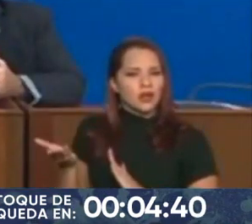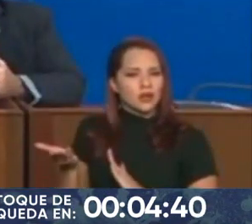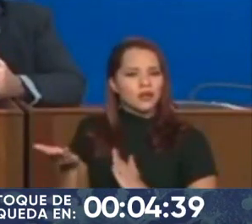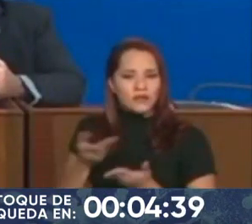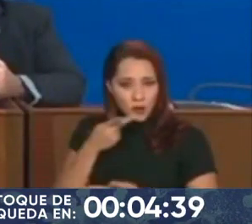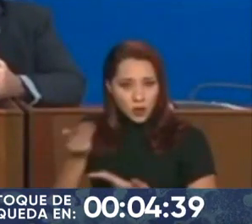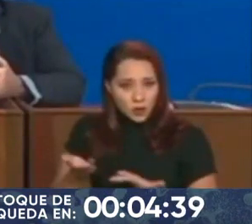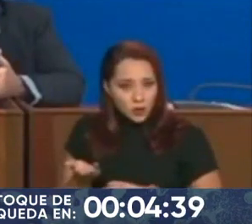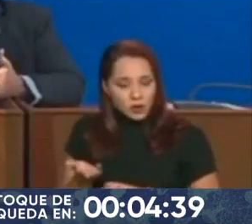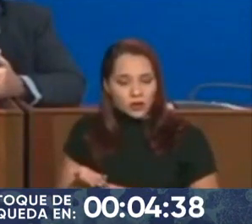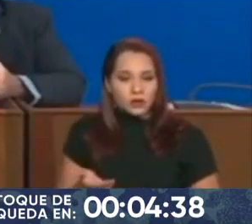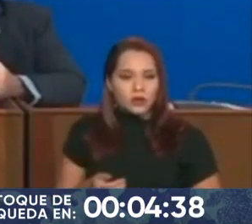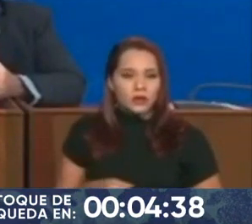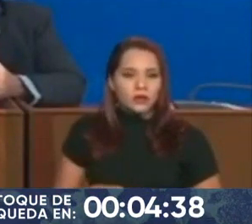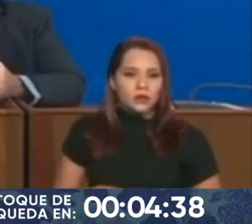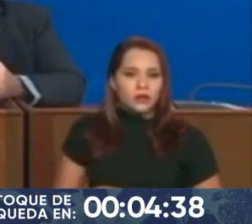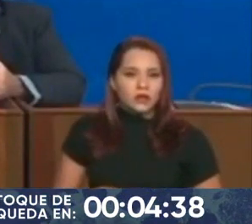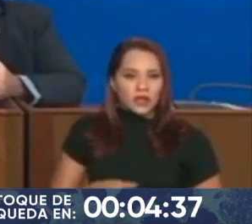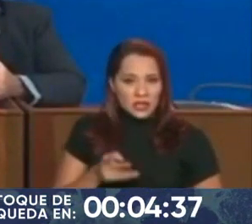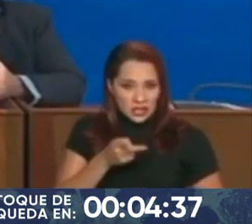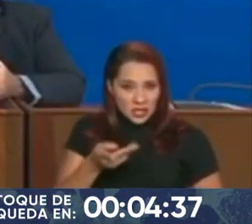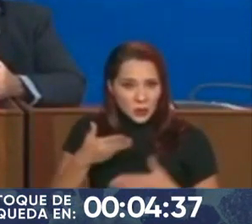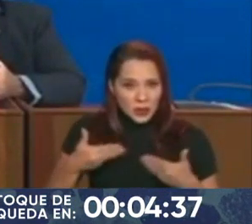¿Fue ahora?